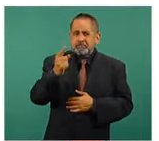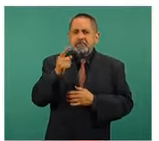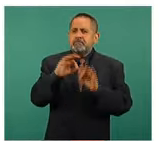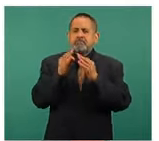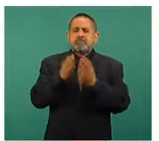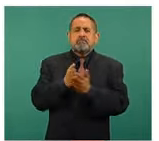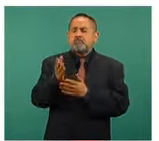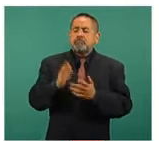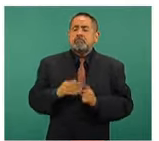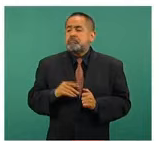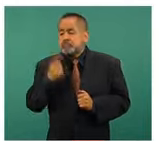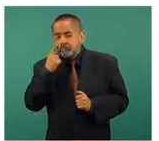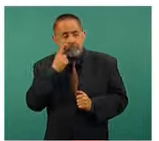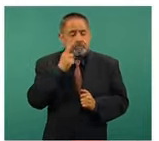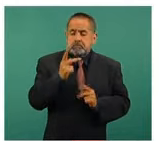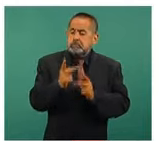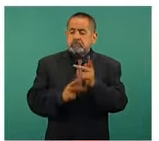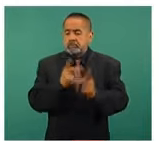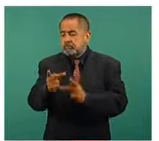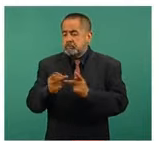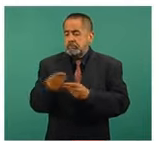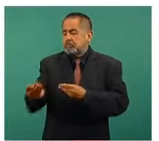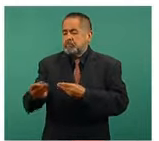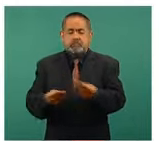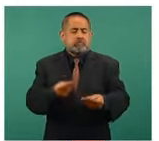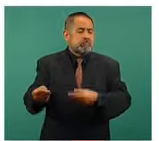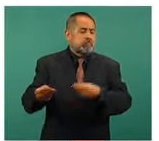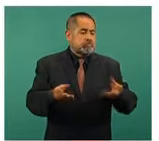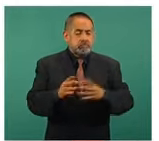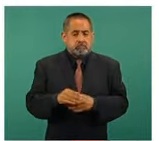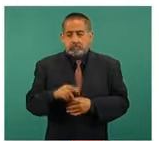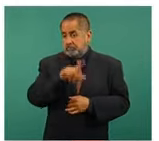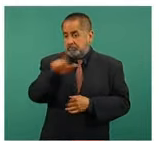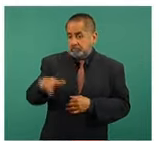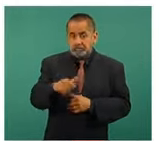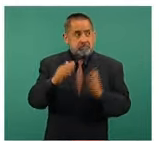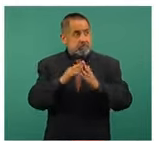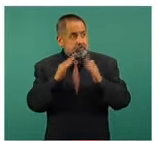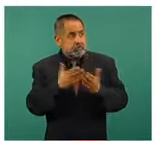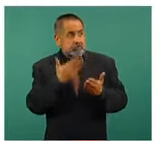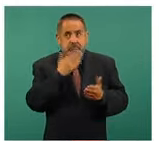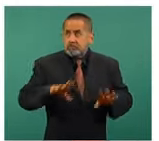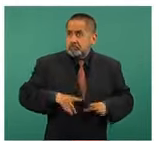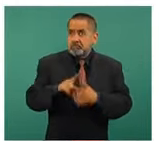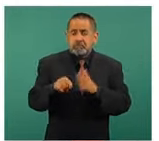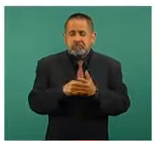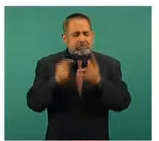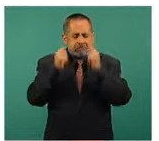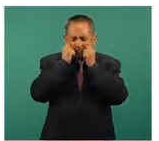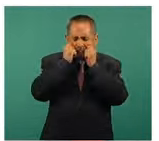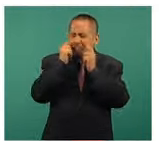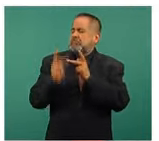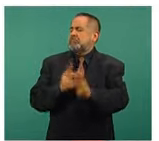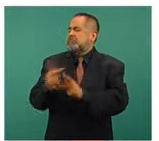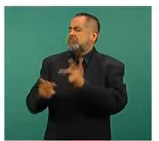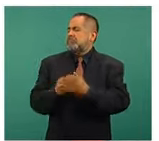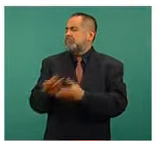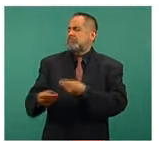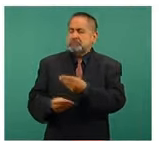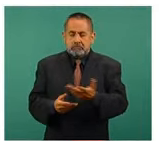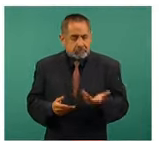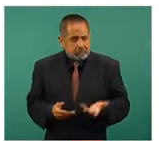Se buscaba solamente colocar créditos sin importar si se iban a abandonar las viviendas después. Es más, decían, porque a mí me